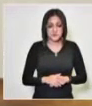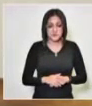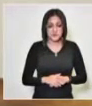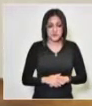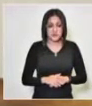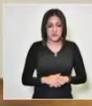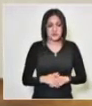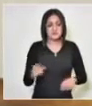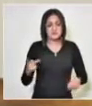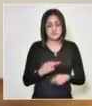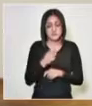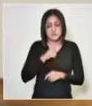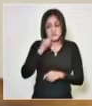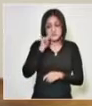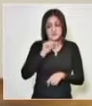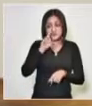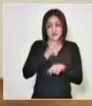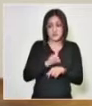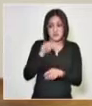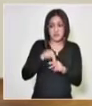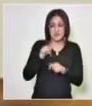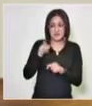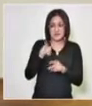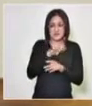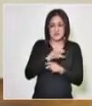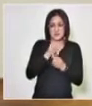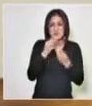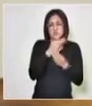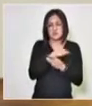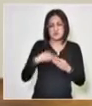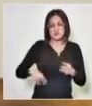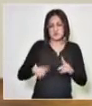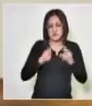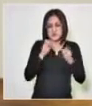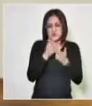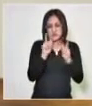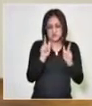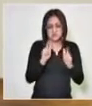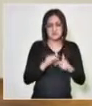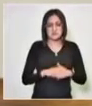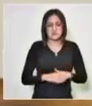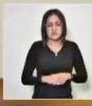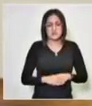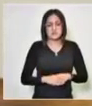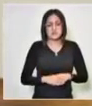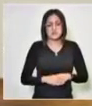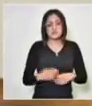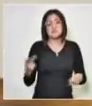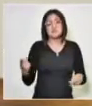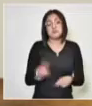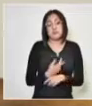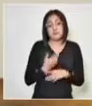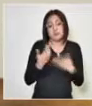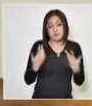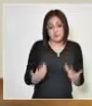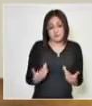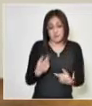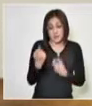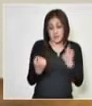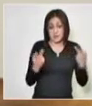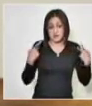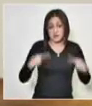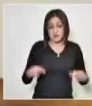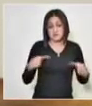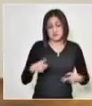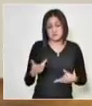son hechos ocurridos el día de ayer bueno que ya ocurrieron y algunas gentes